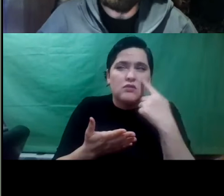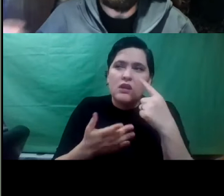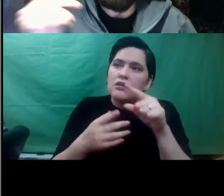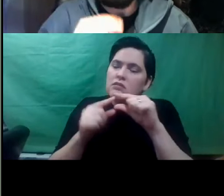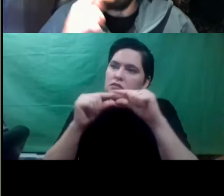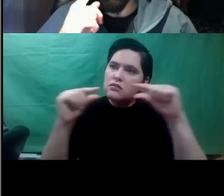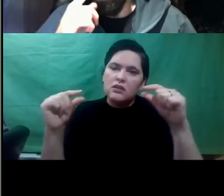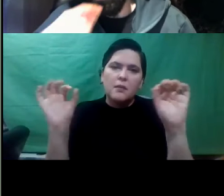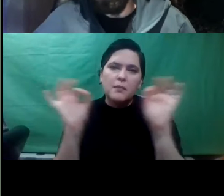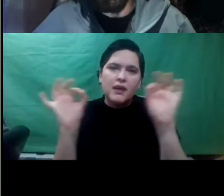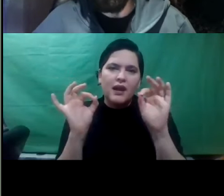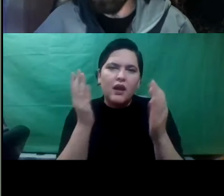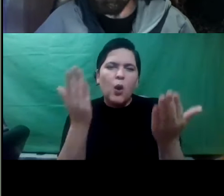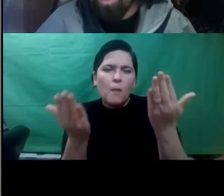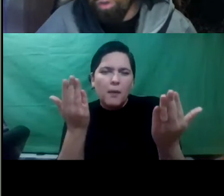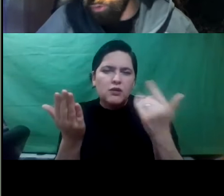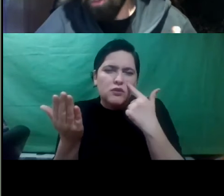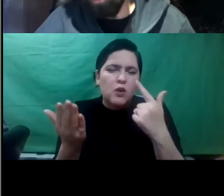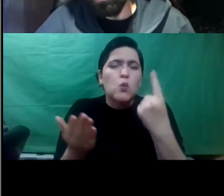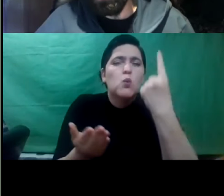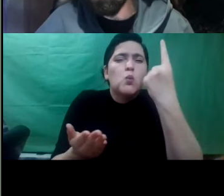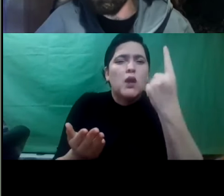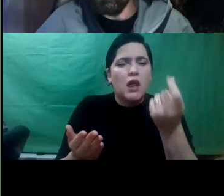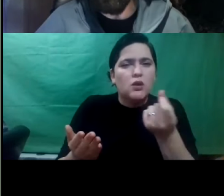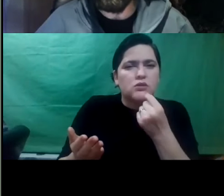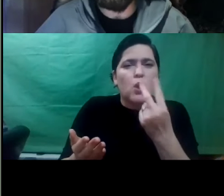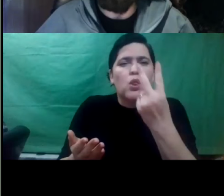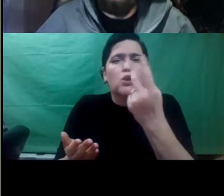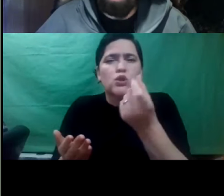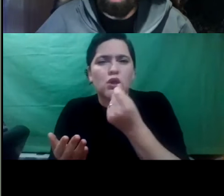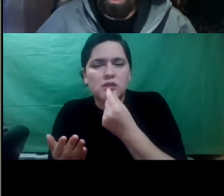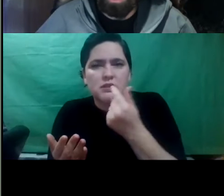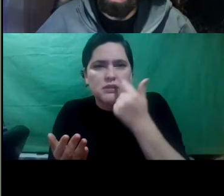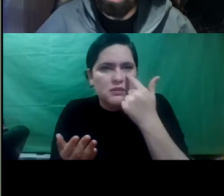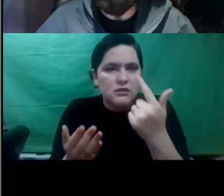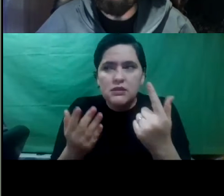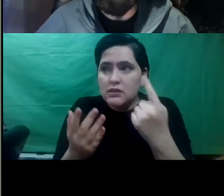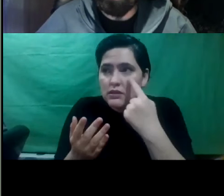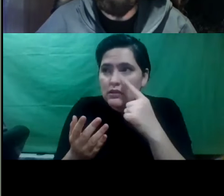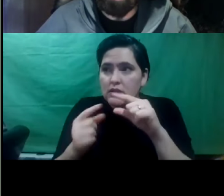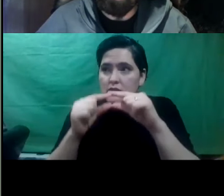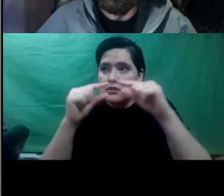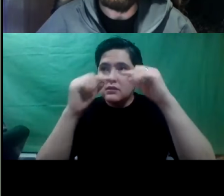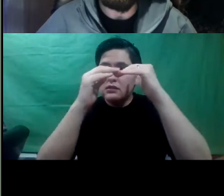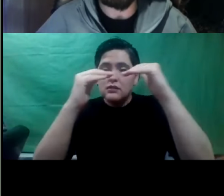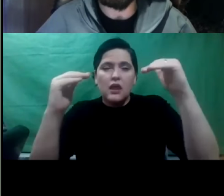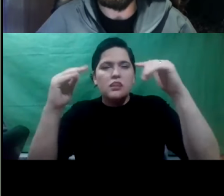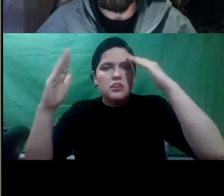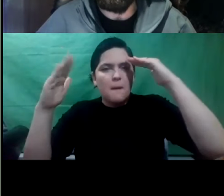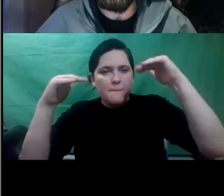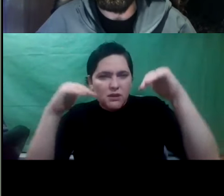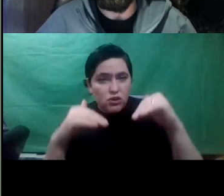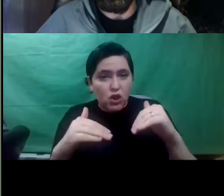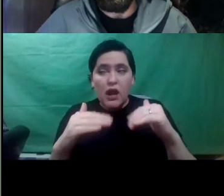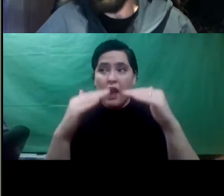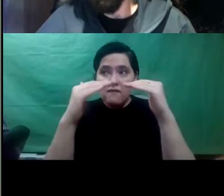de una dosis o dos dosis de psilocibina, tanto en el cuadro superior se muestran los síntomas de depresión y abajo los